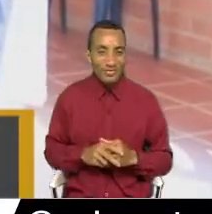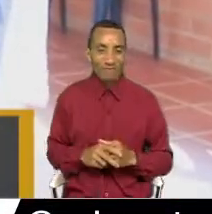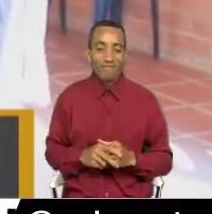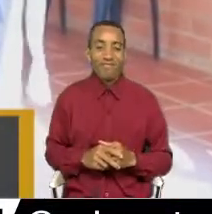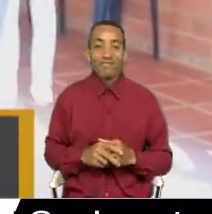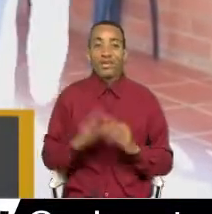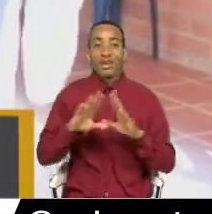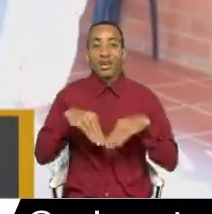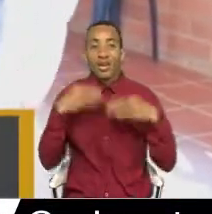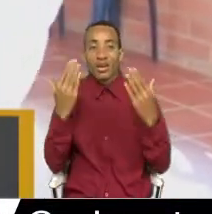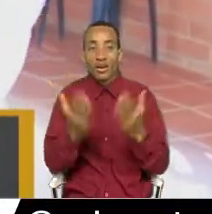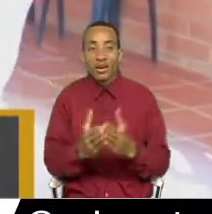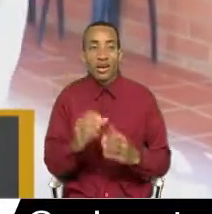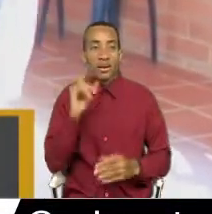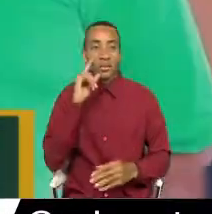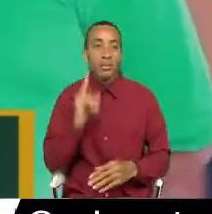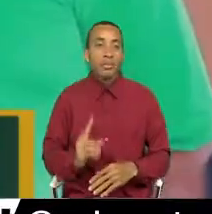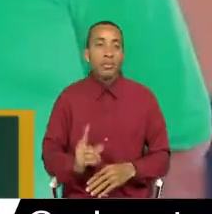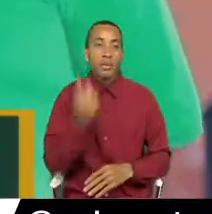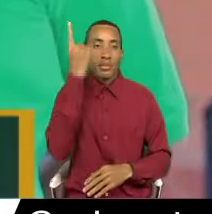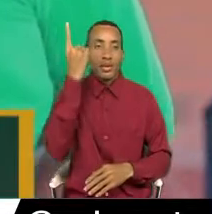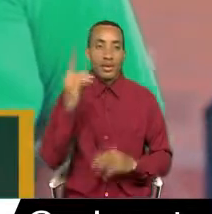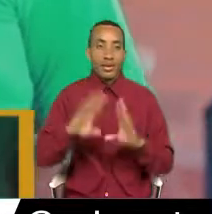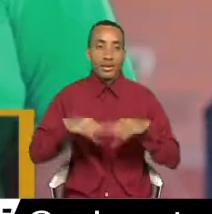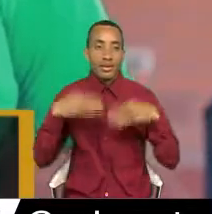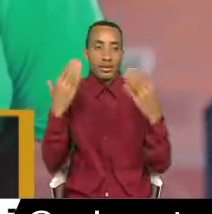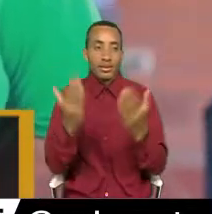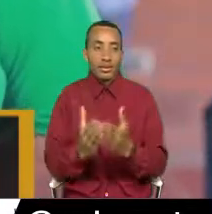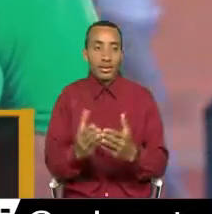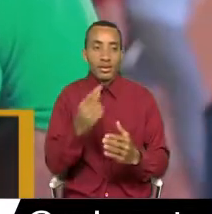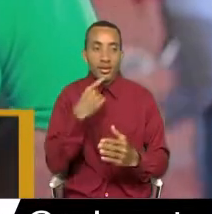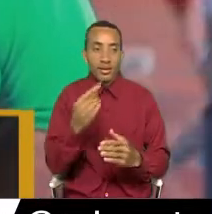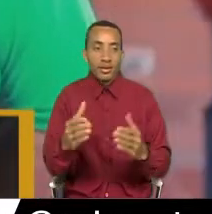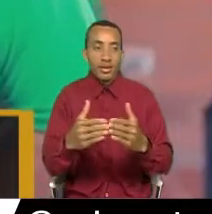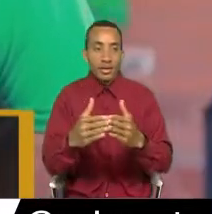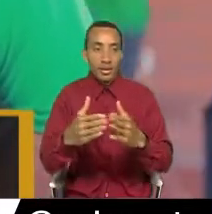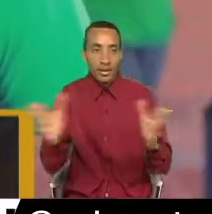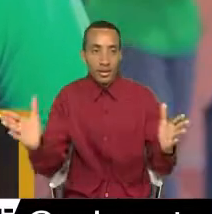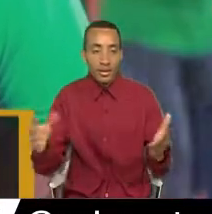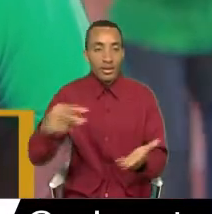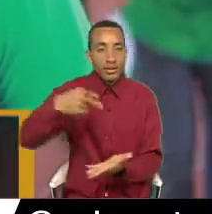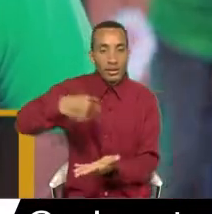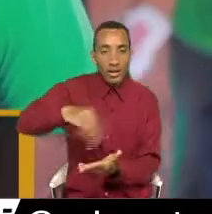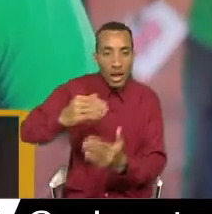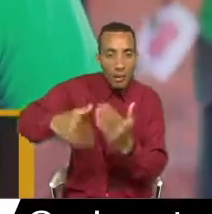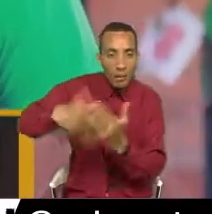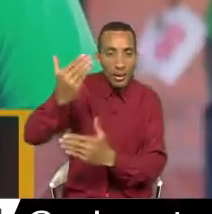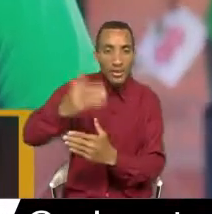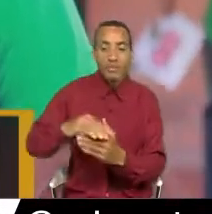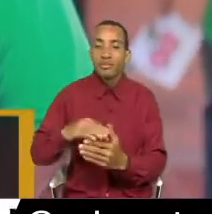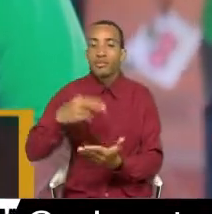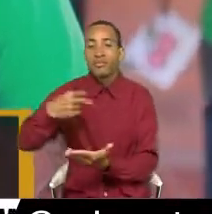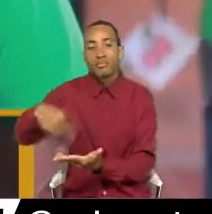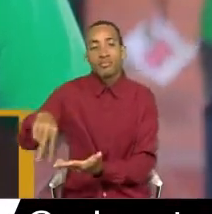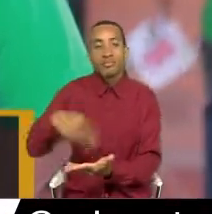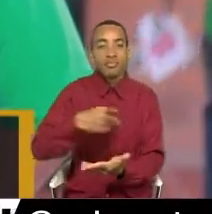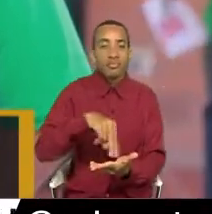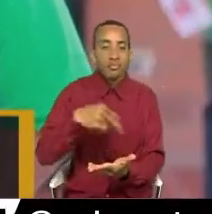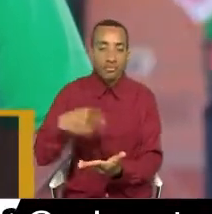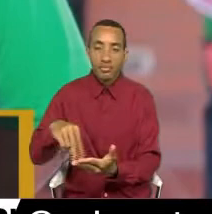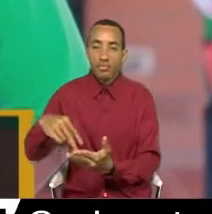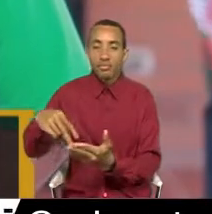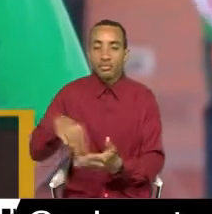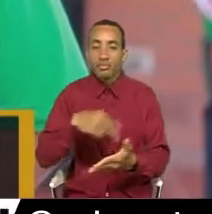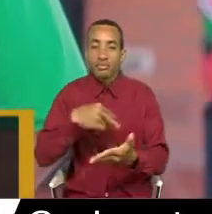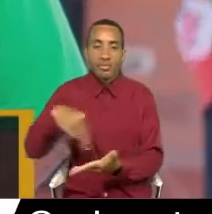Esta es la primera escuela que vamos a hacer. Se hizo una apertura con un baile y una clase de danza, más que todo, cuestiones rítmicas, y se